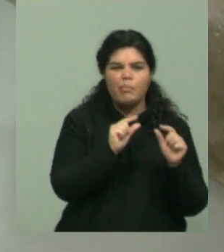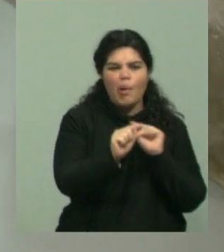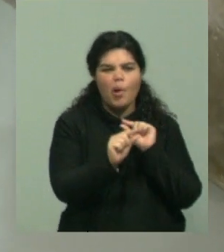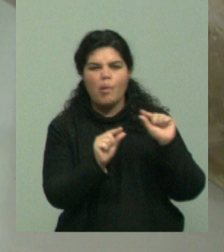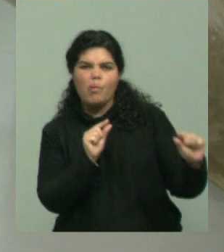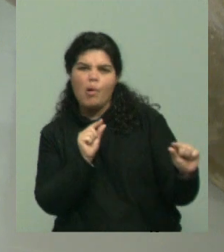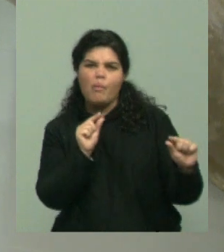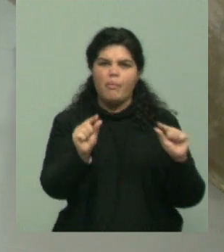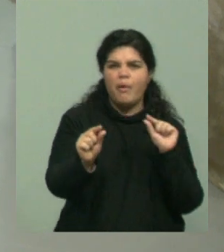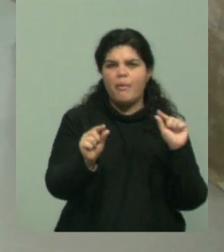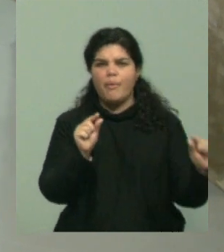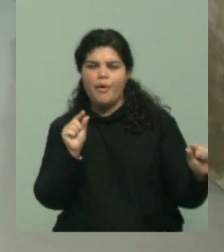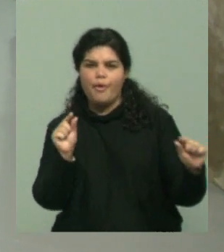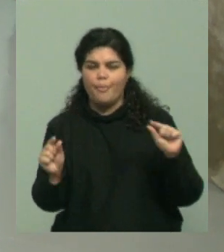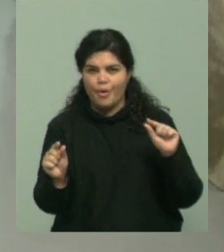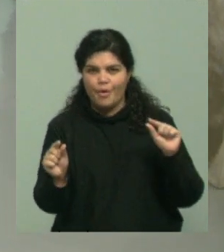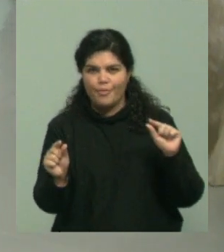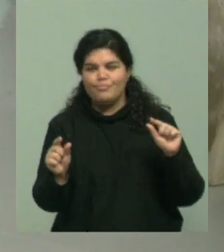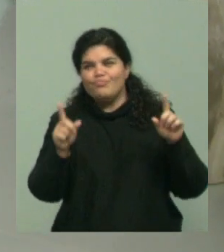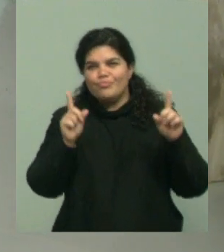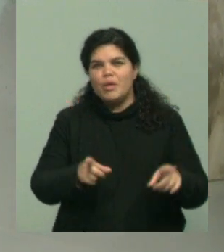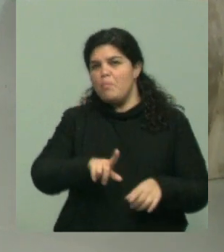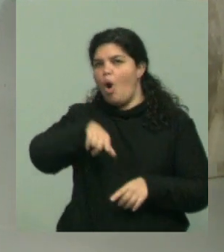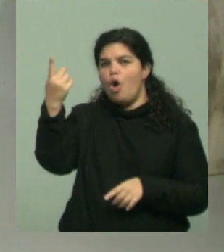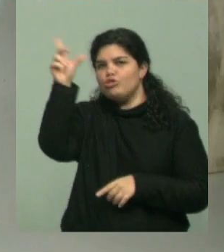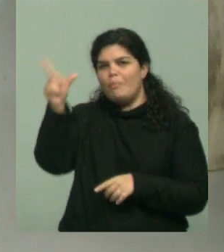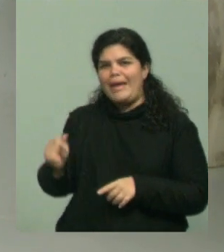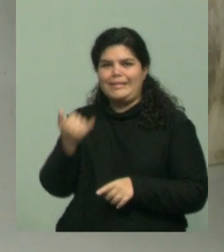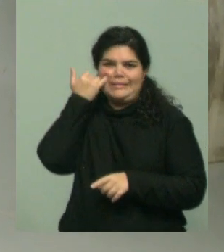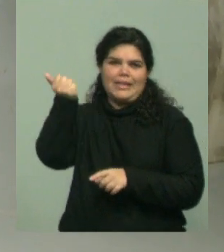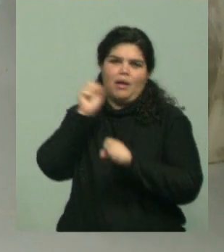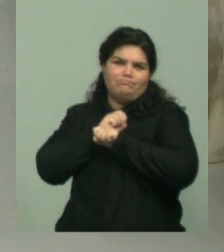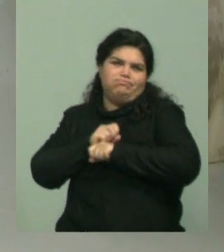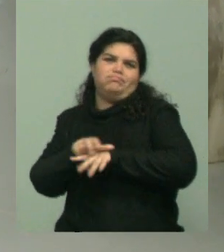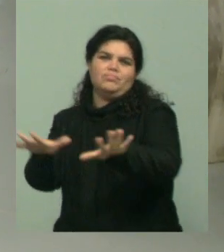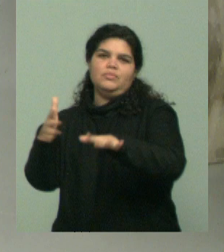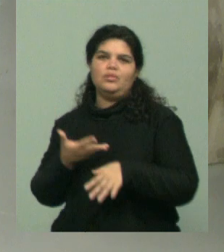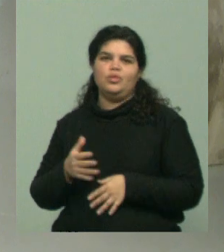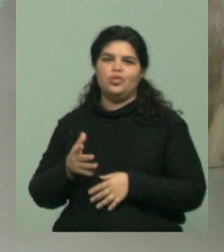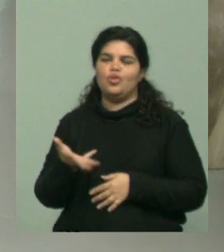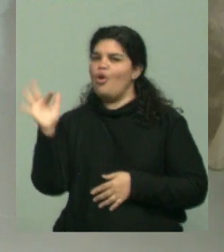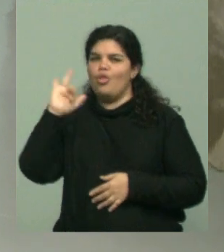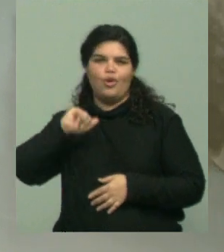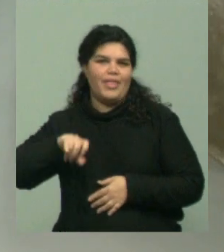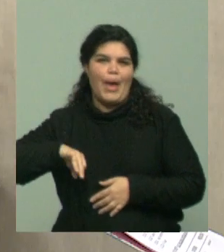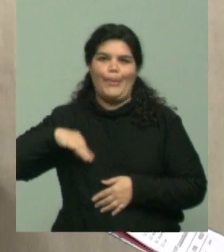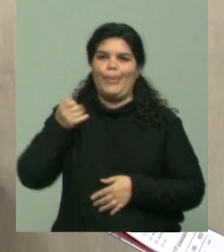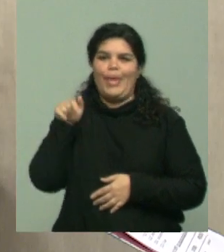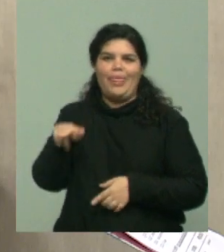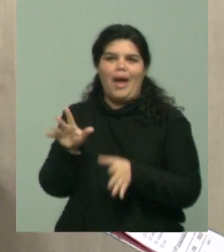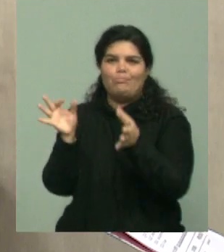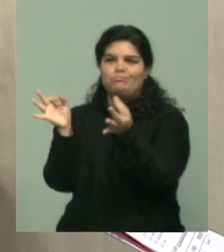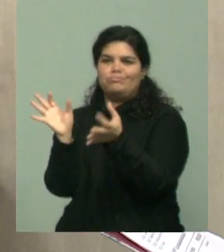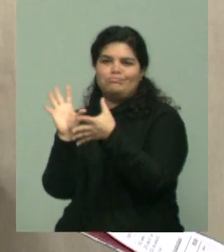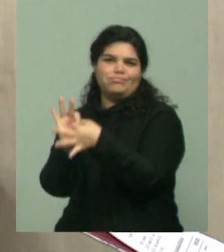una materia más. Uh-huh. En muchos países ya está instalado eso como algo cotidiano. Acá cuesta todavía